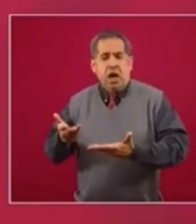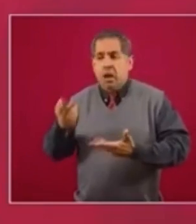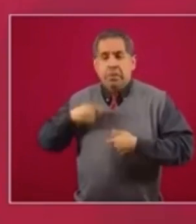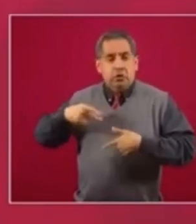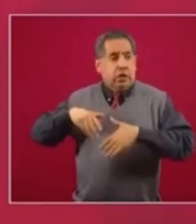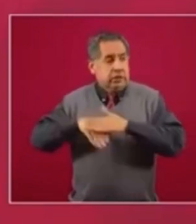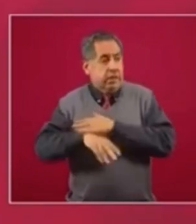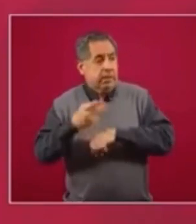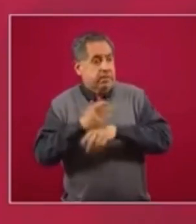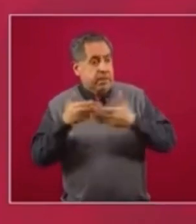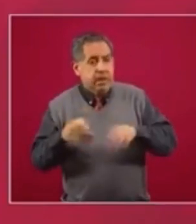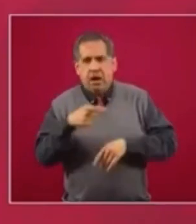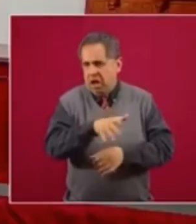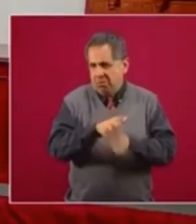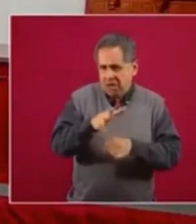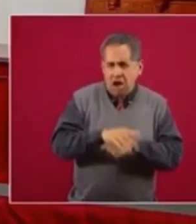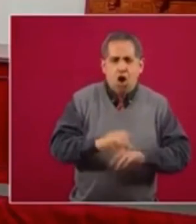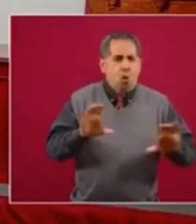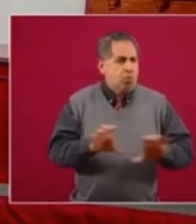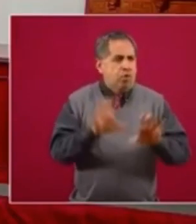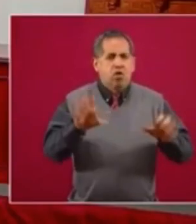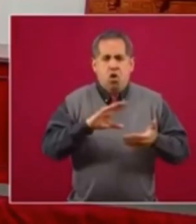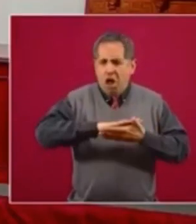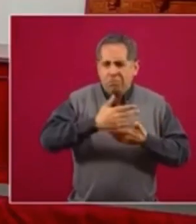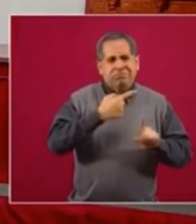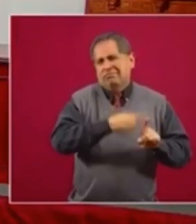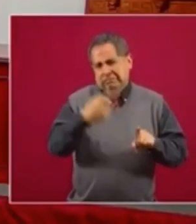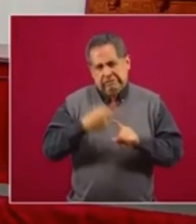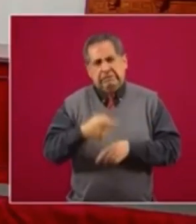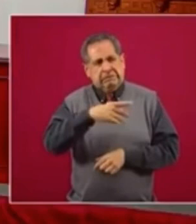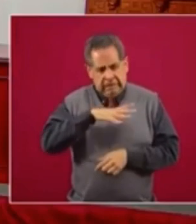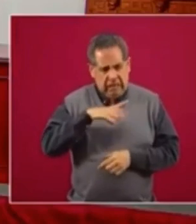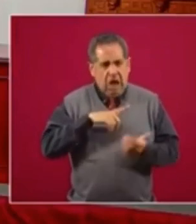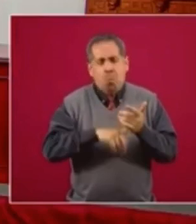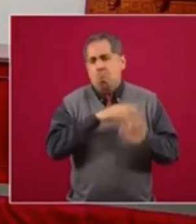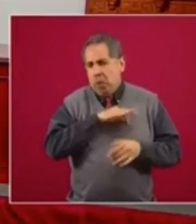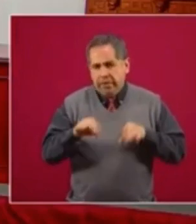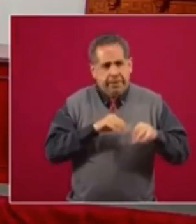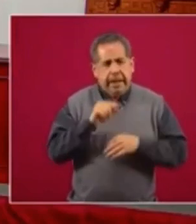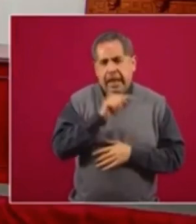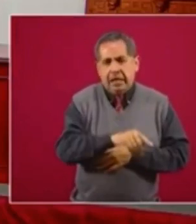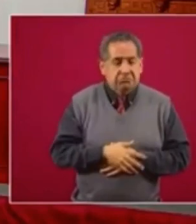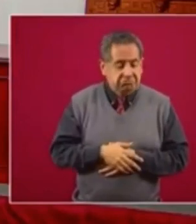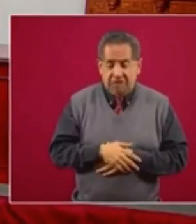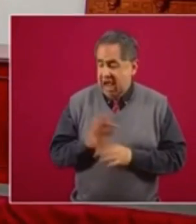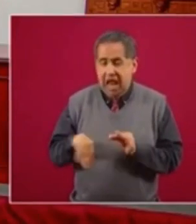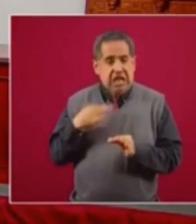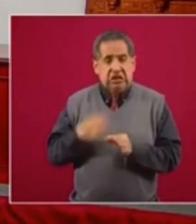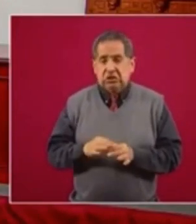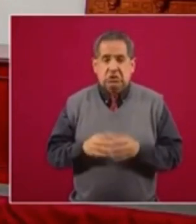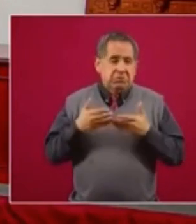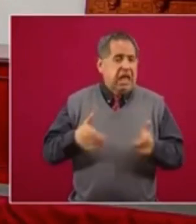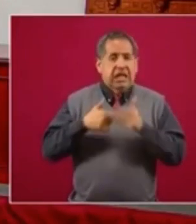prepa abierta, porque ahí hay computadoras, hay equipos para poder trabajar en este sistema. Así es que estamos listos para